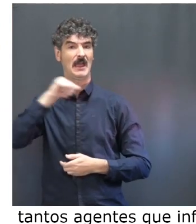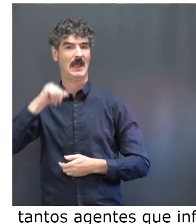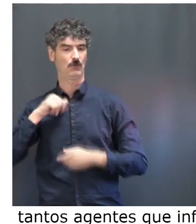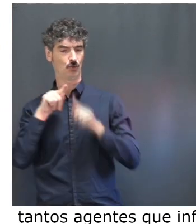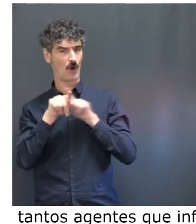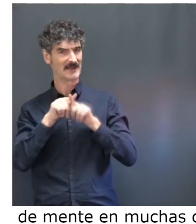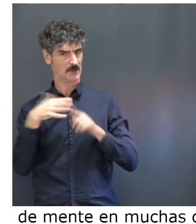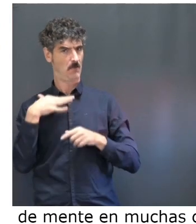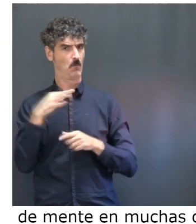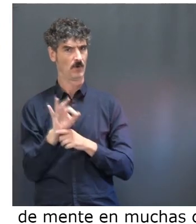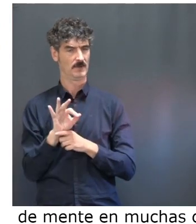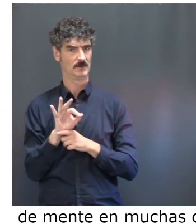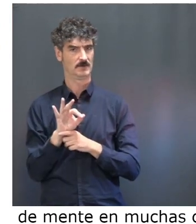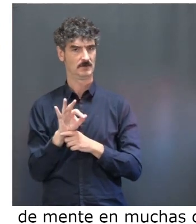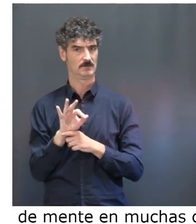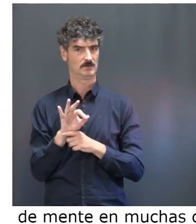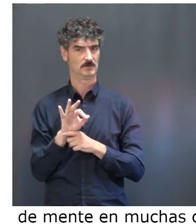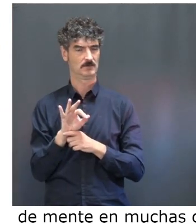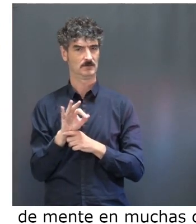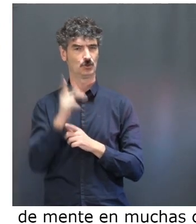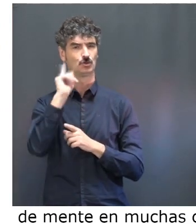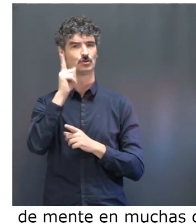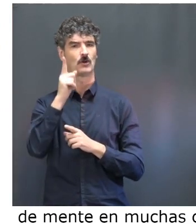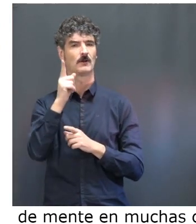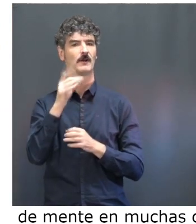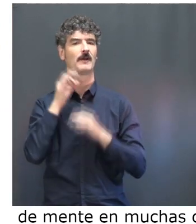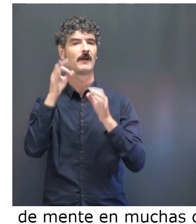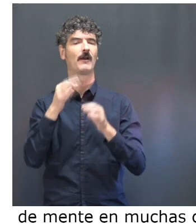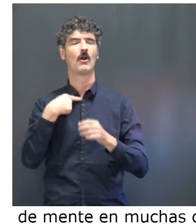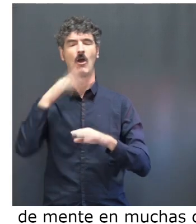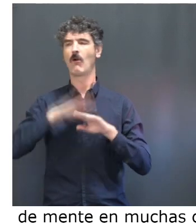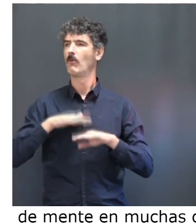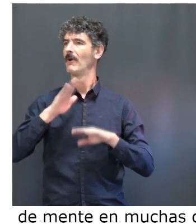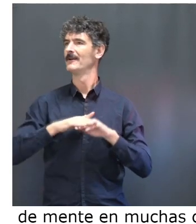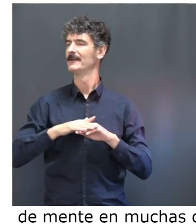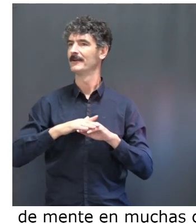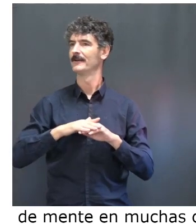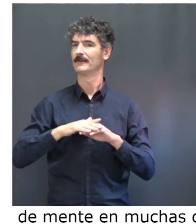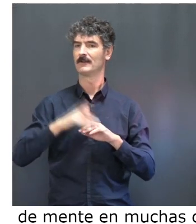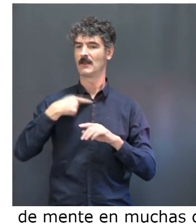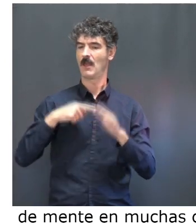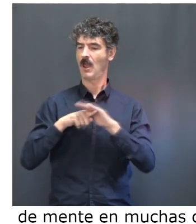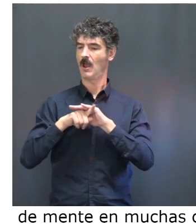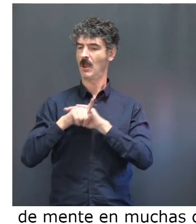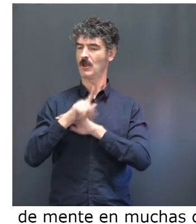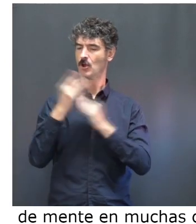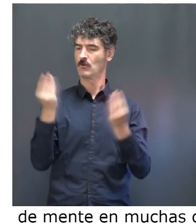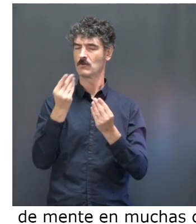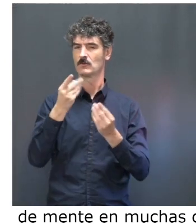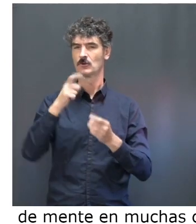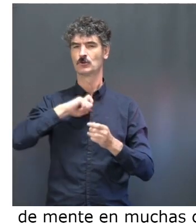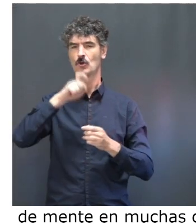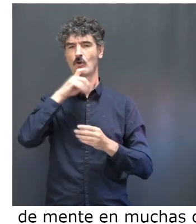autocrítica, no desde el costumbrismo de la culpa, sino una autocrítica de crecimiento, de cómo puedo hacerlo mejor,